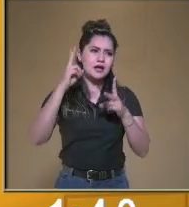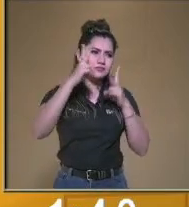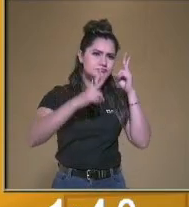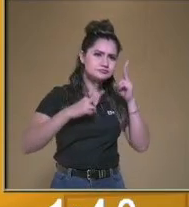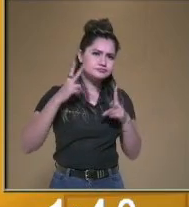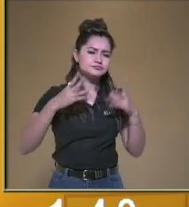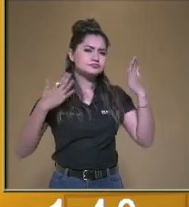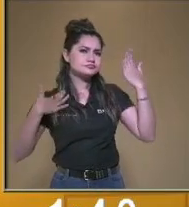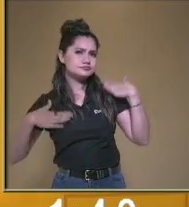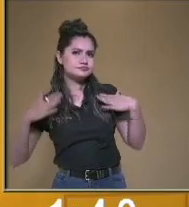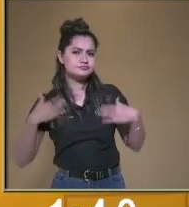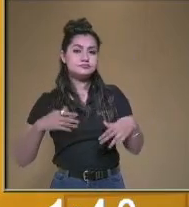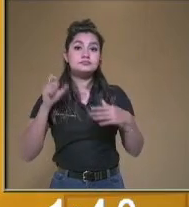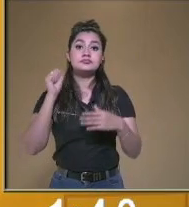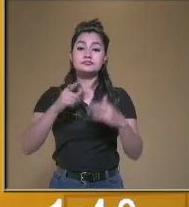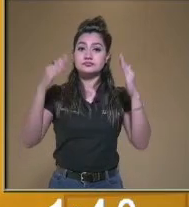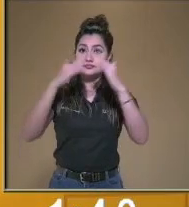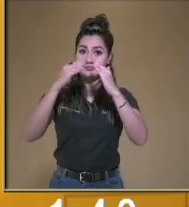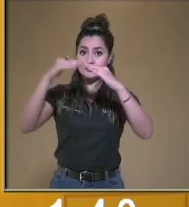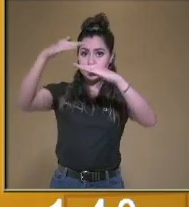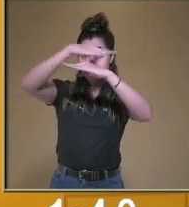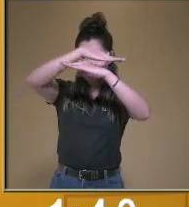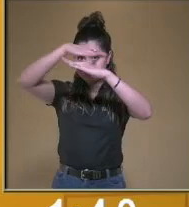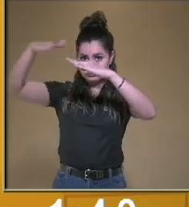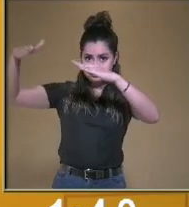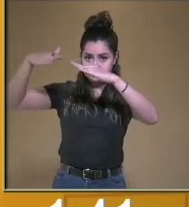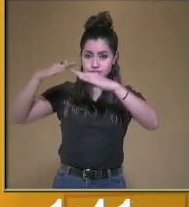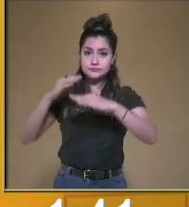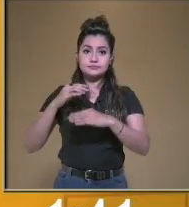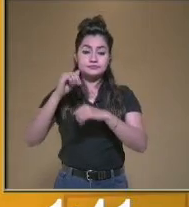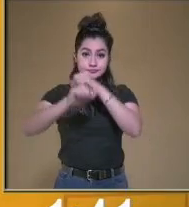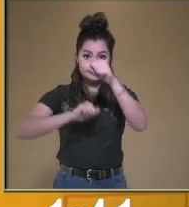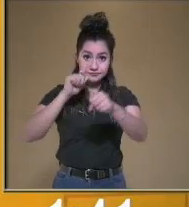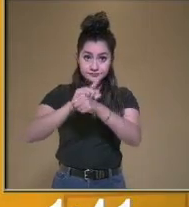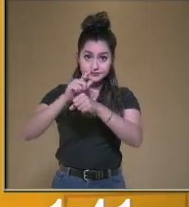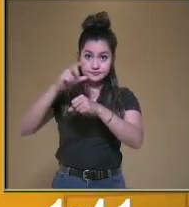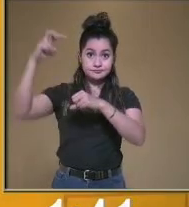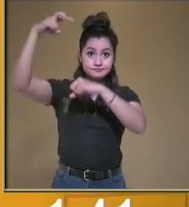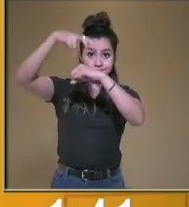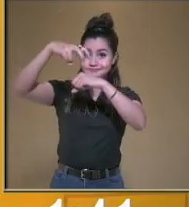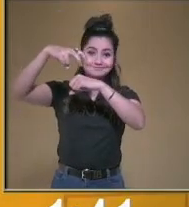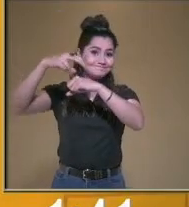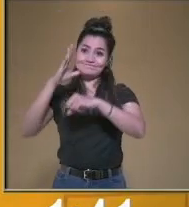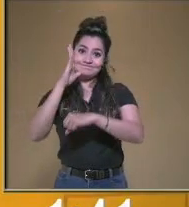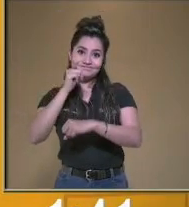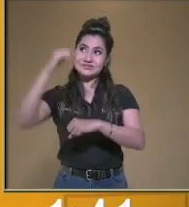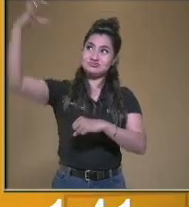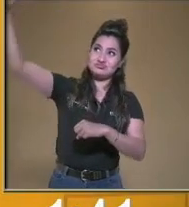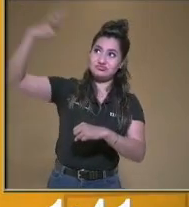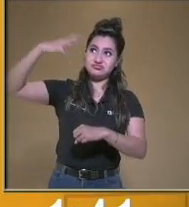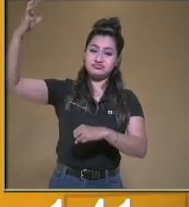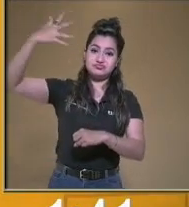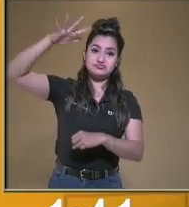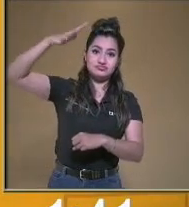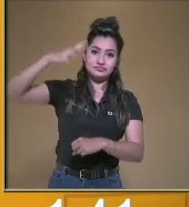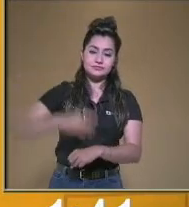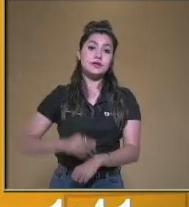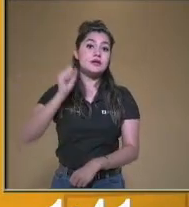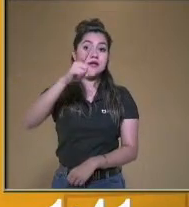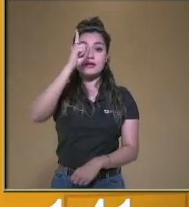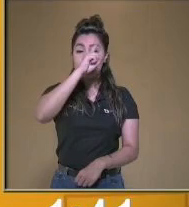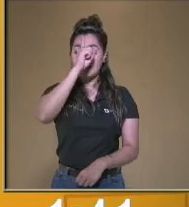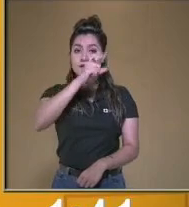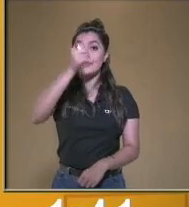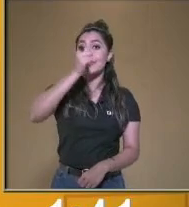en el techo. Y un tip bien rápido para nuestras mascotas es hacerles paletas con frutas.